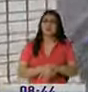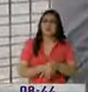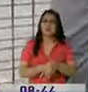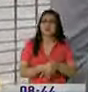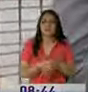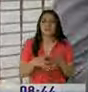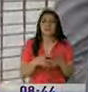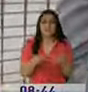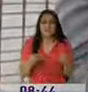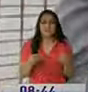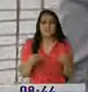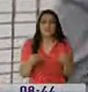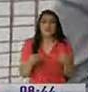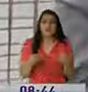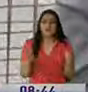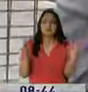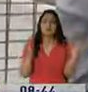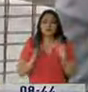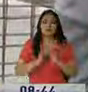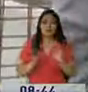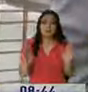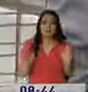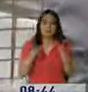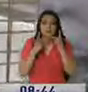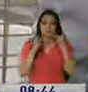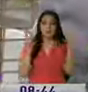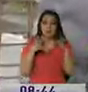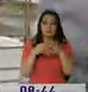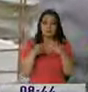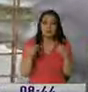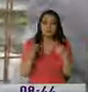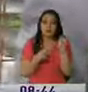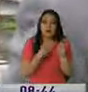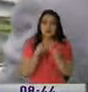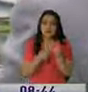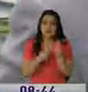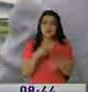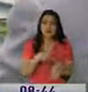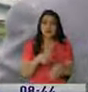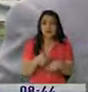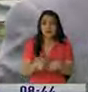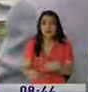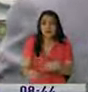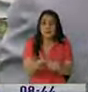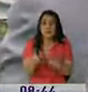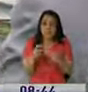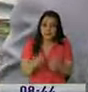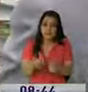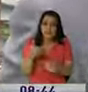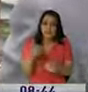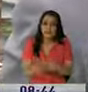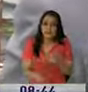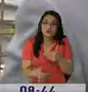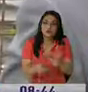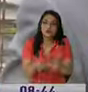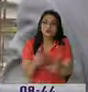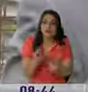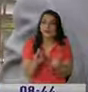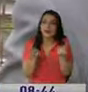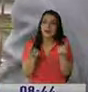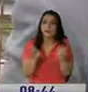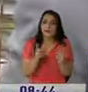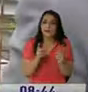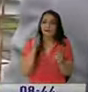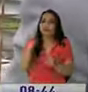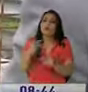provisional es porque en el sector público las soluciones tardan un tiempo, porque yo tengo que hacer un procedimiento, yo no puedo saltarme